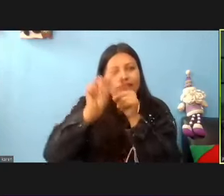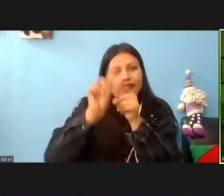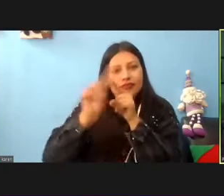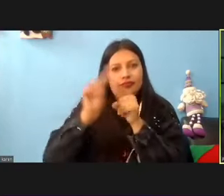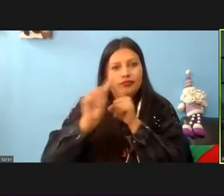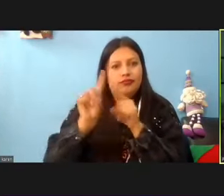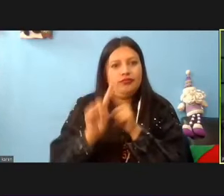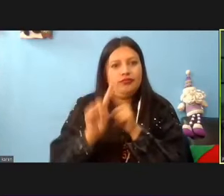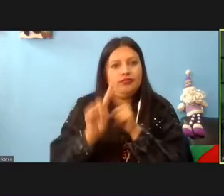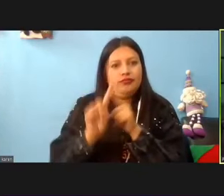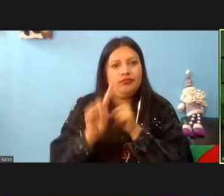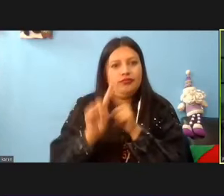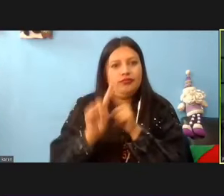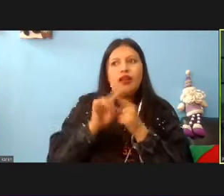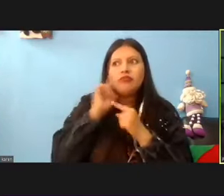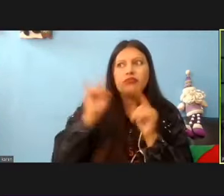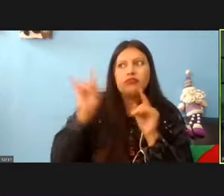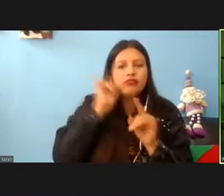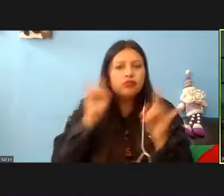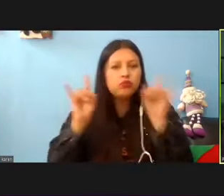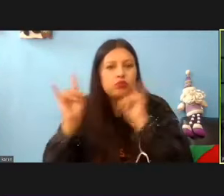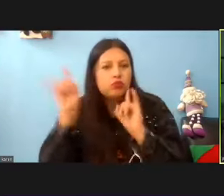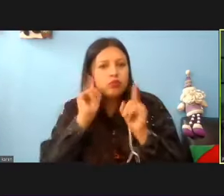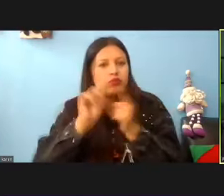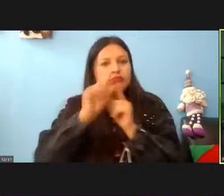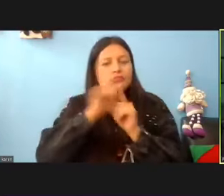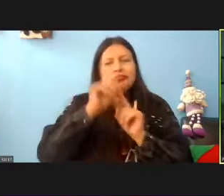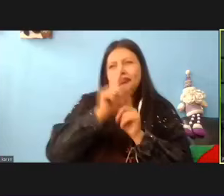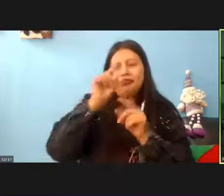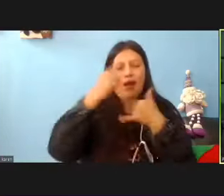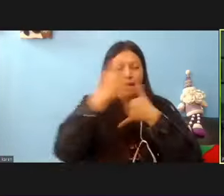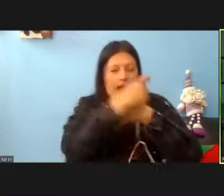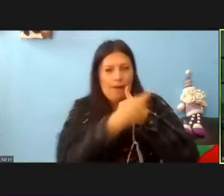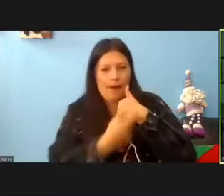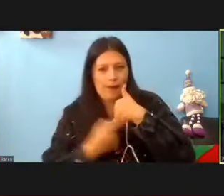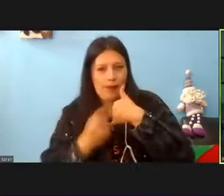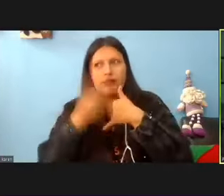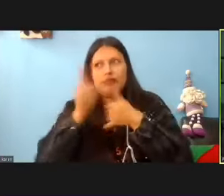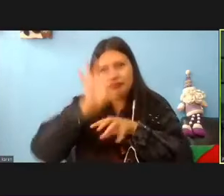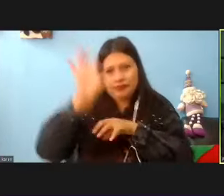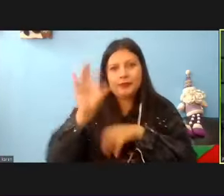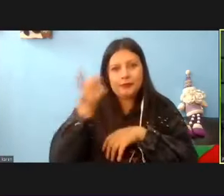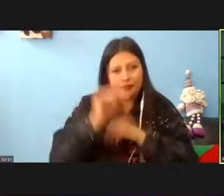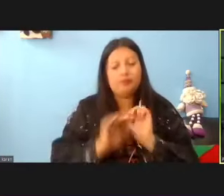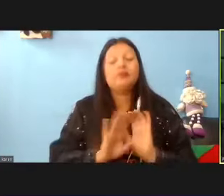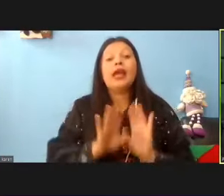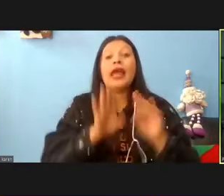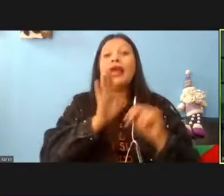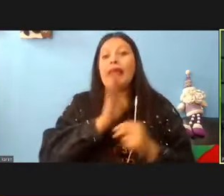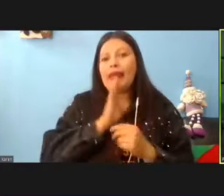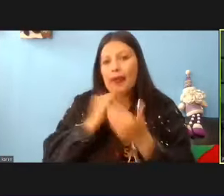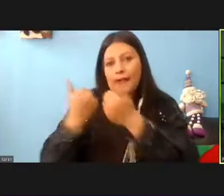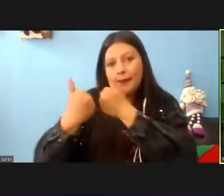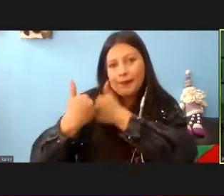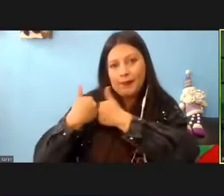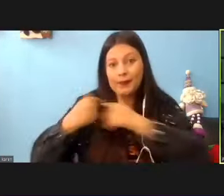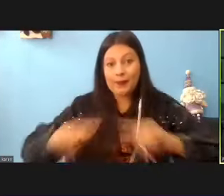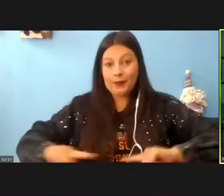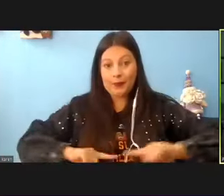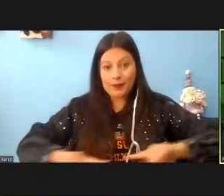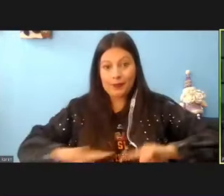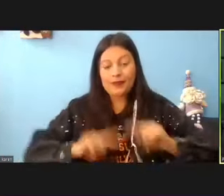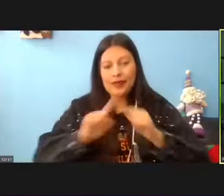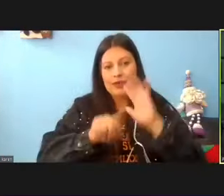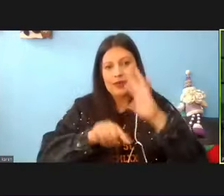diferentes escuchas en distintos lugares. Los coordinadores de este eje, del